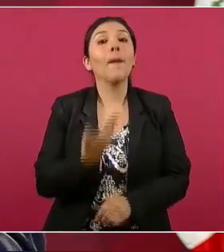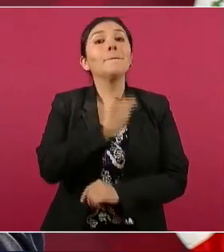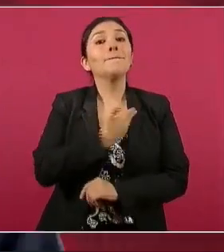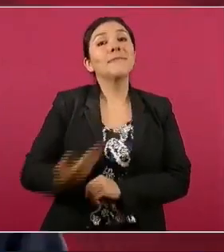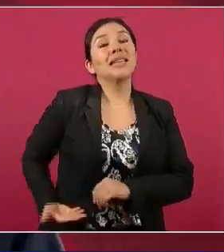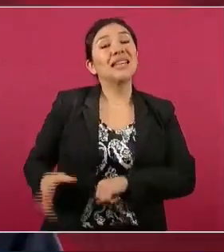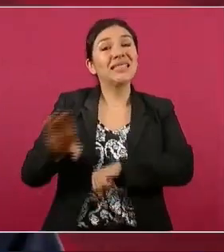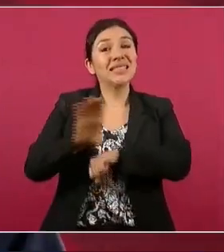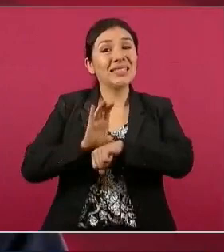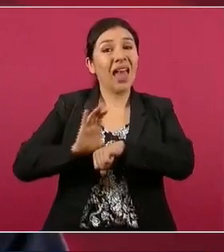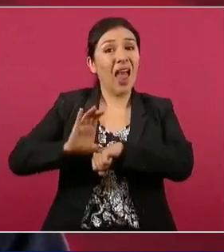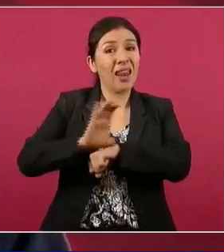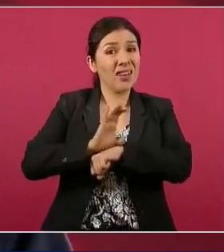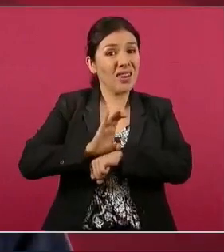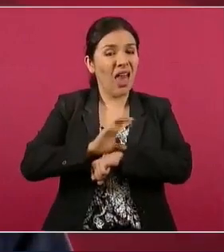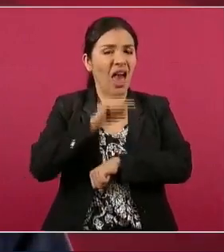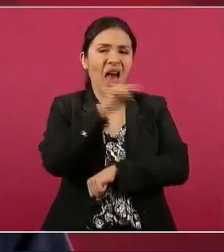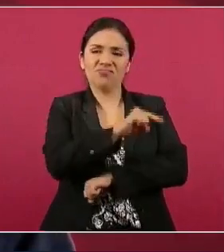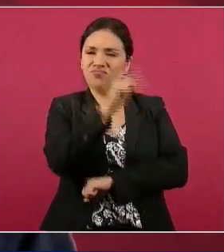plano